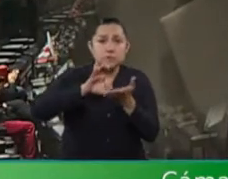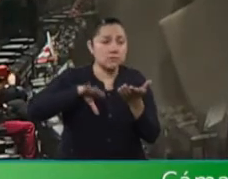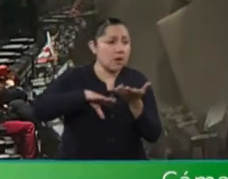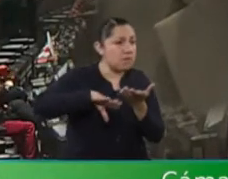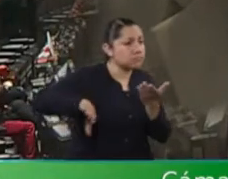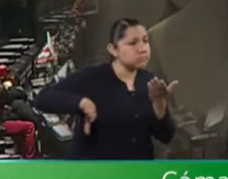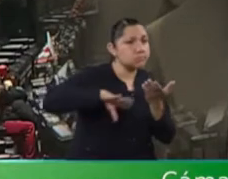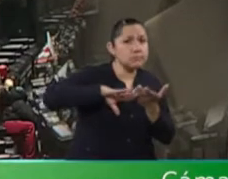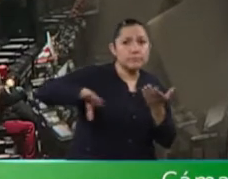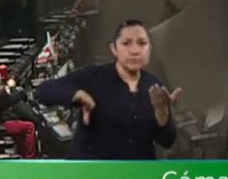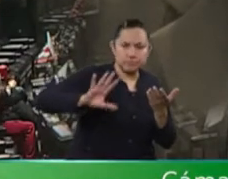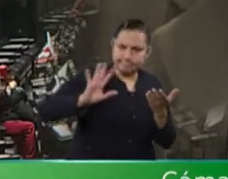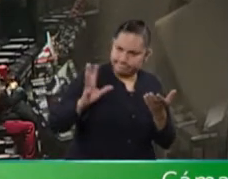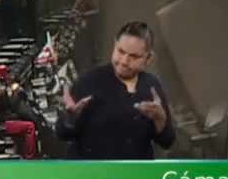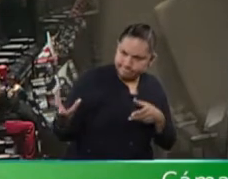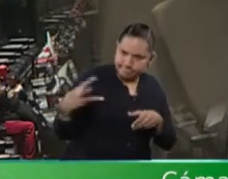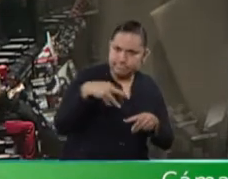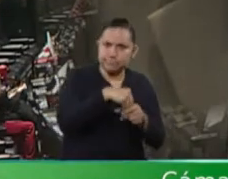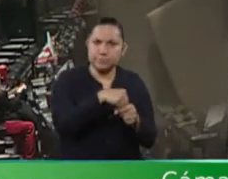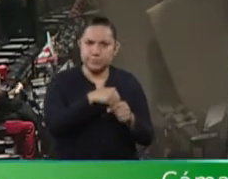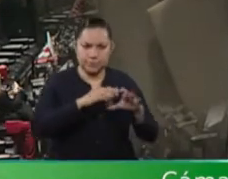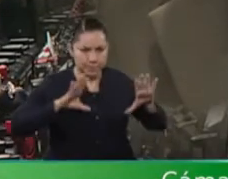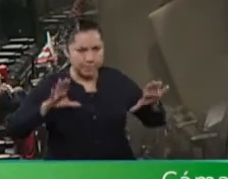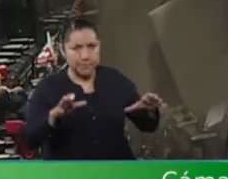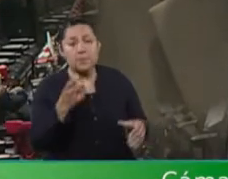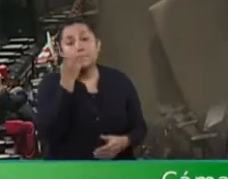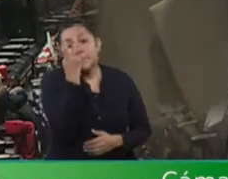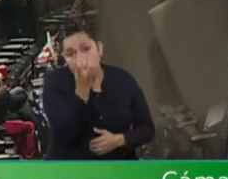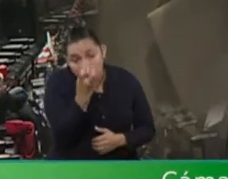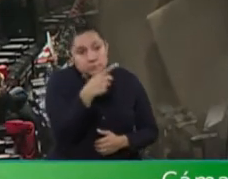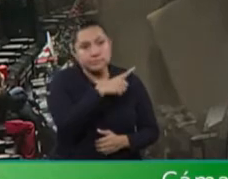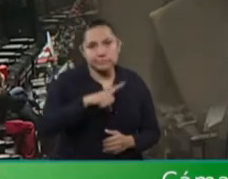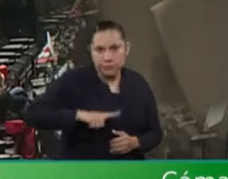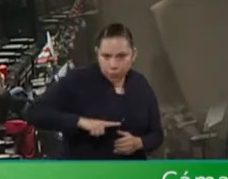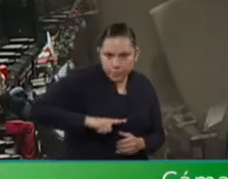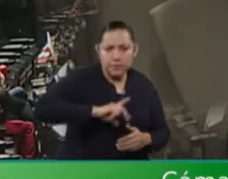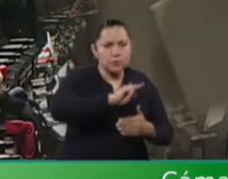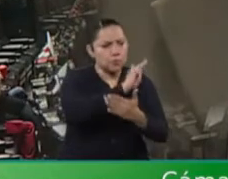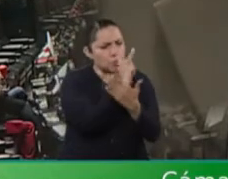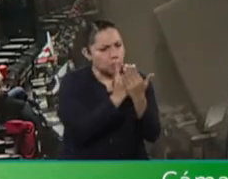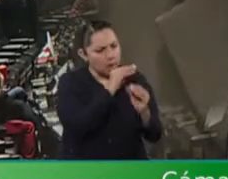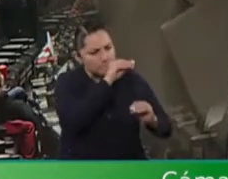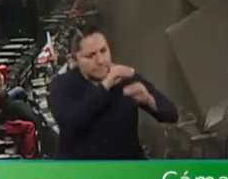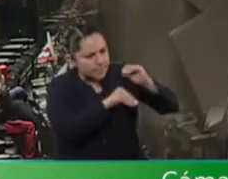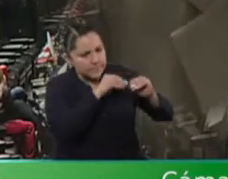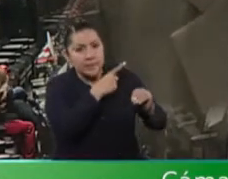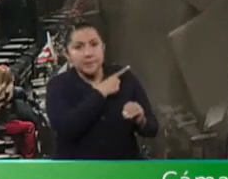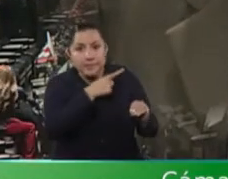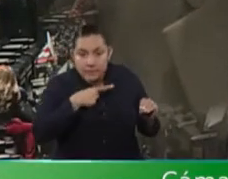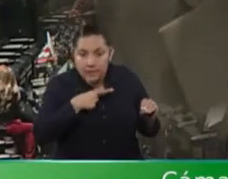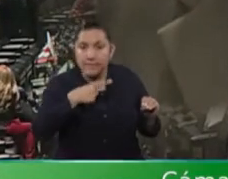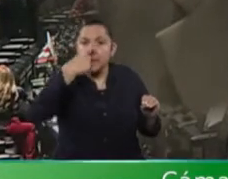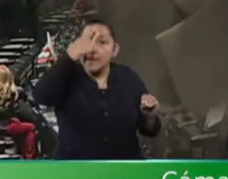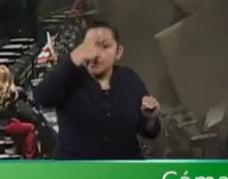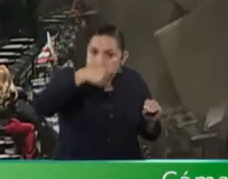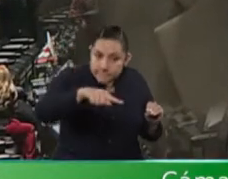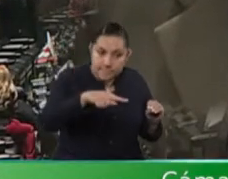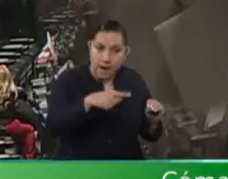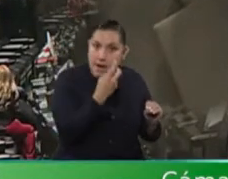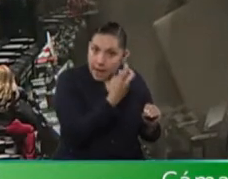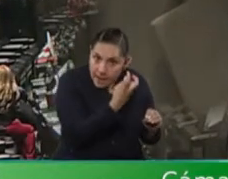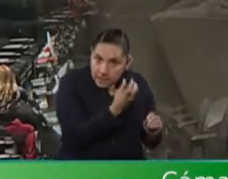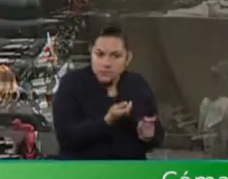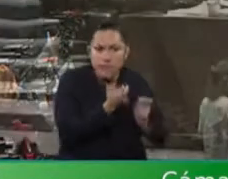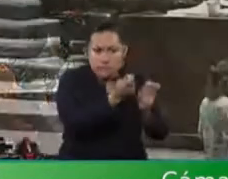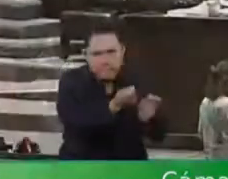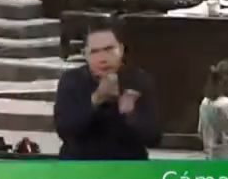políticas públicas que apunten a construir, fortalecer y mantener la autonomía e independencia de las